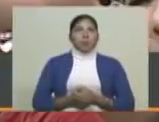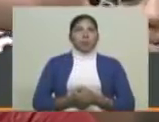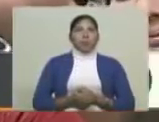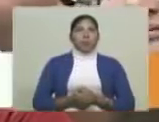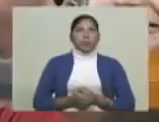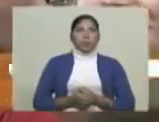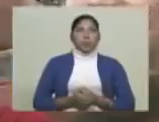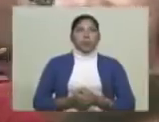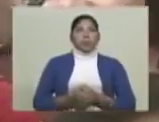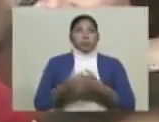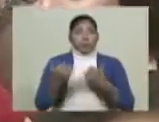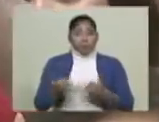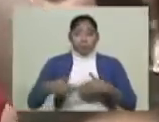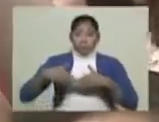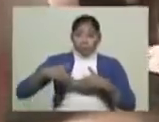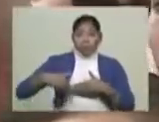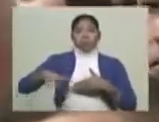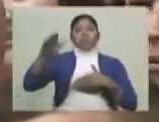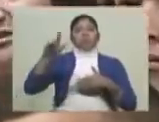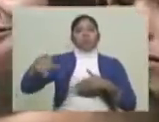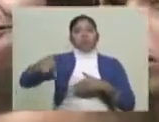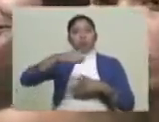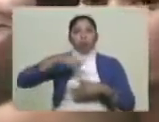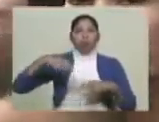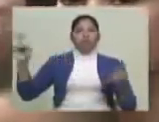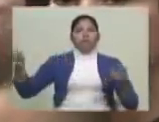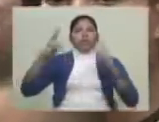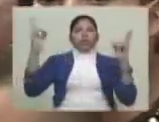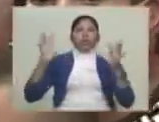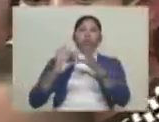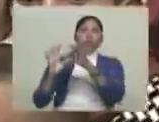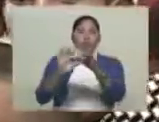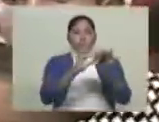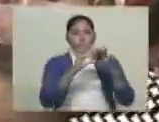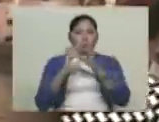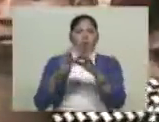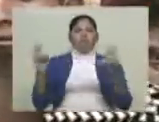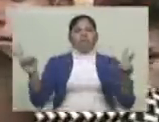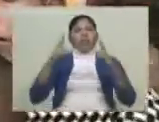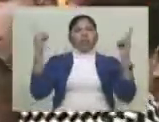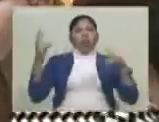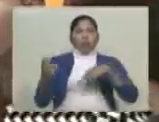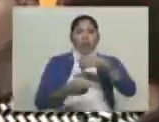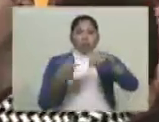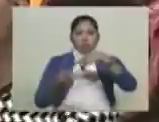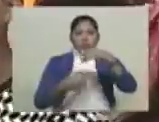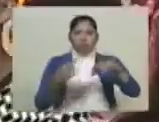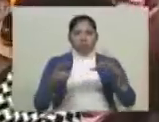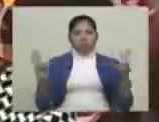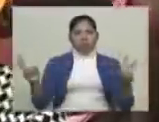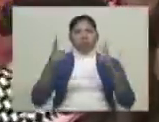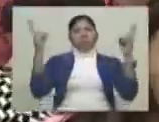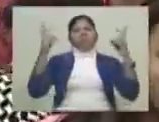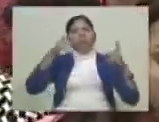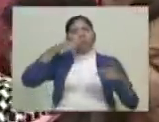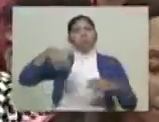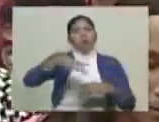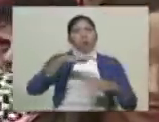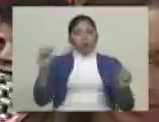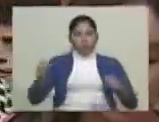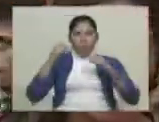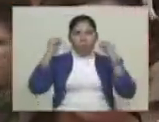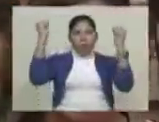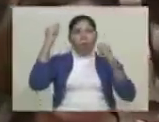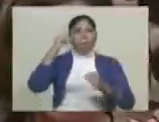partir de este momento nos vamos para la calle. ¡En victoria popular! ¡En victoria revolucionaria! ¡En victoria del pueblo! ¡Que viva